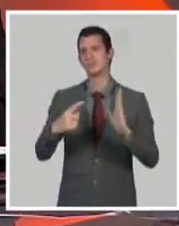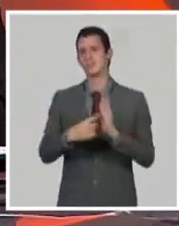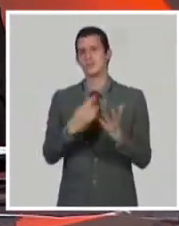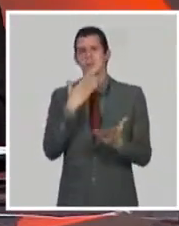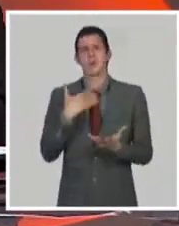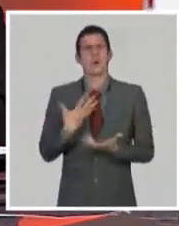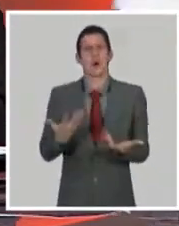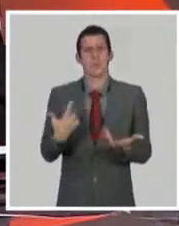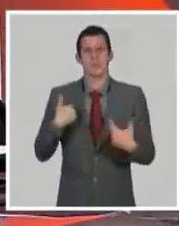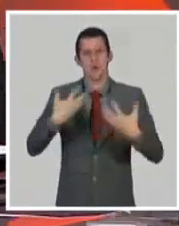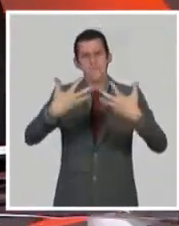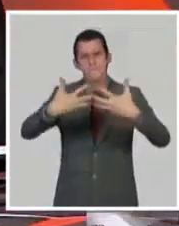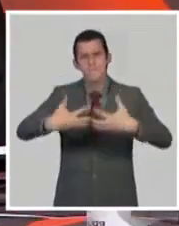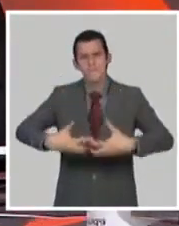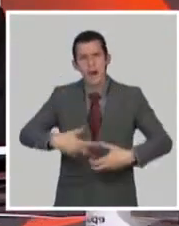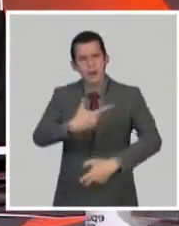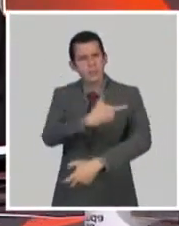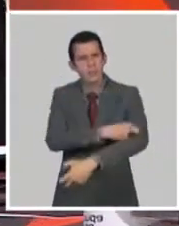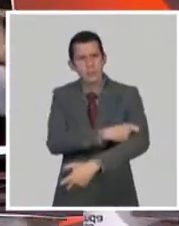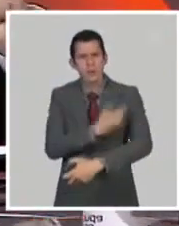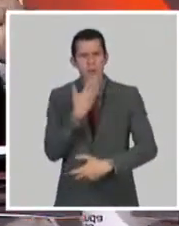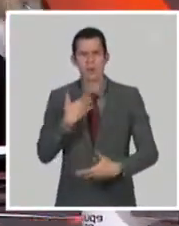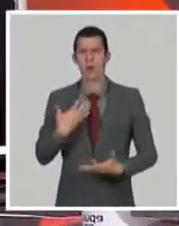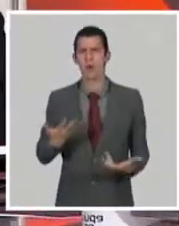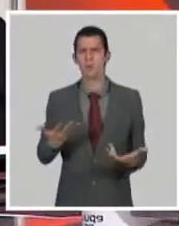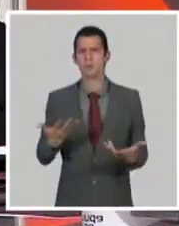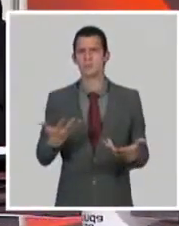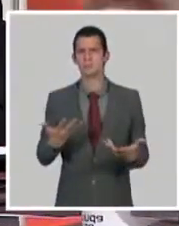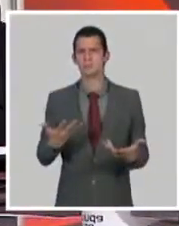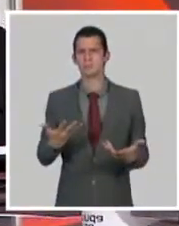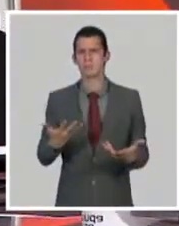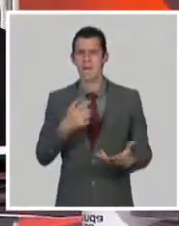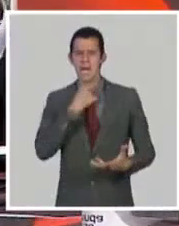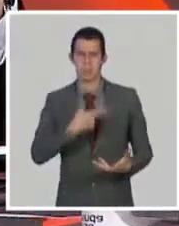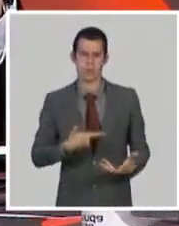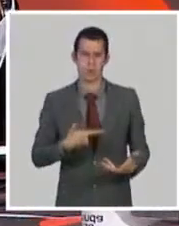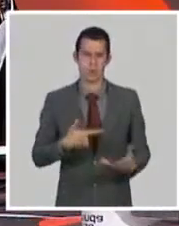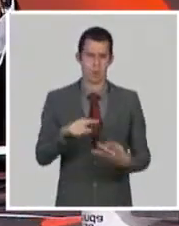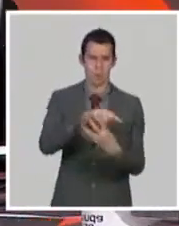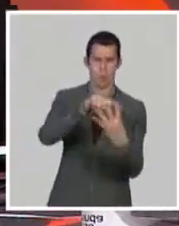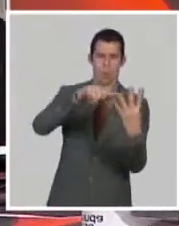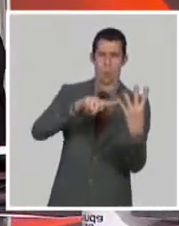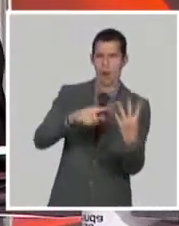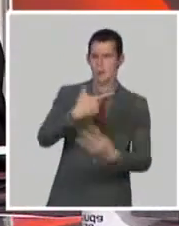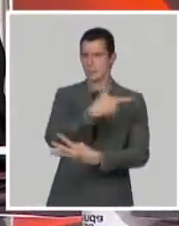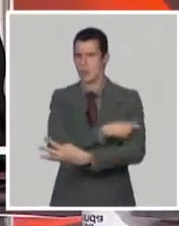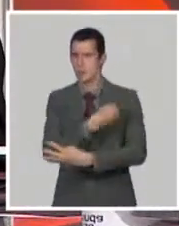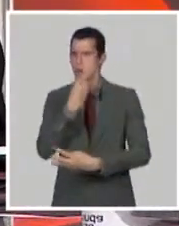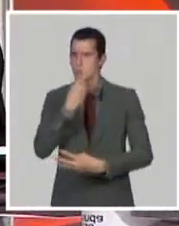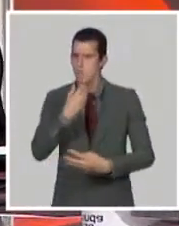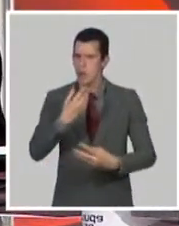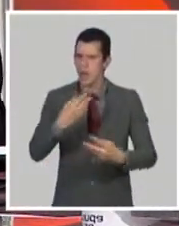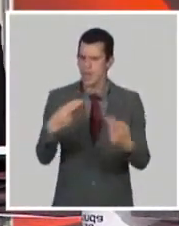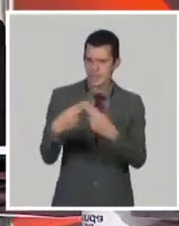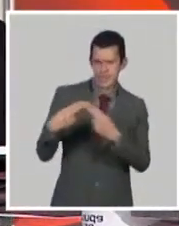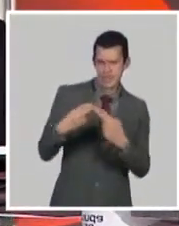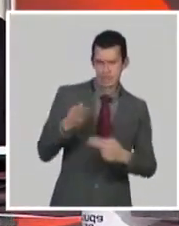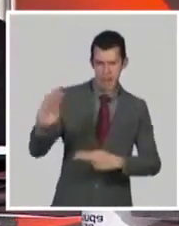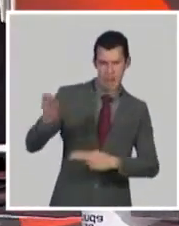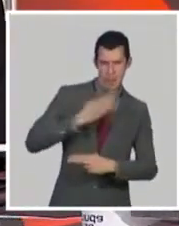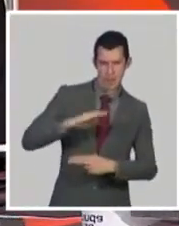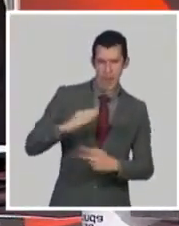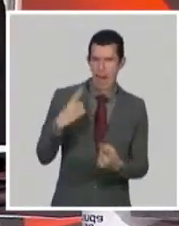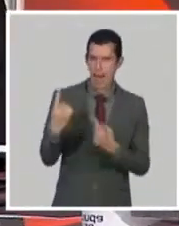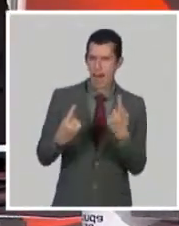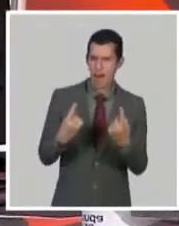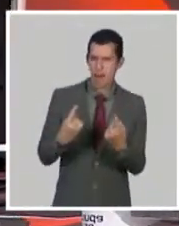esas vacunas. Que estemos haciendo 4 candidatos vacunales no crea una competencia, no puede crear un cuello de botella a la hora de producir